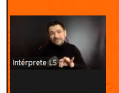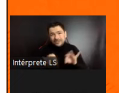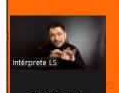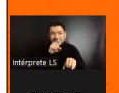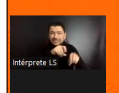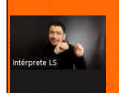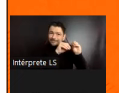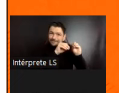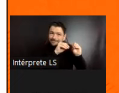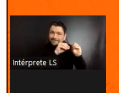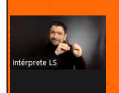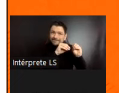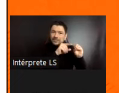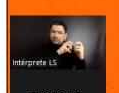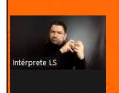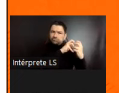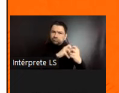adecuada.